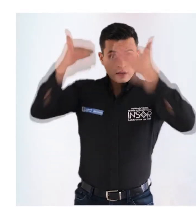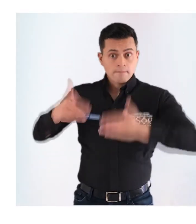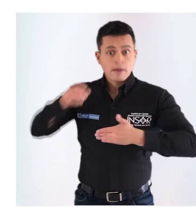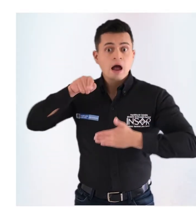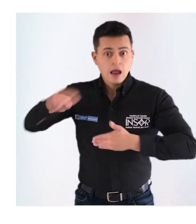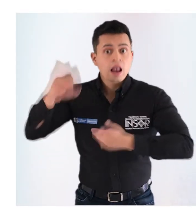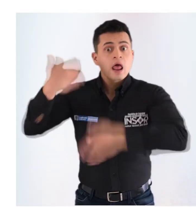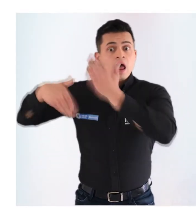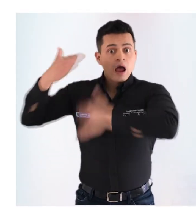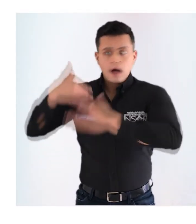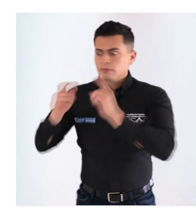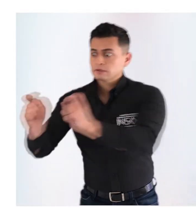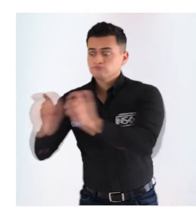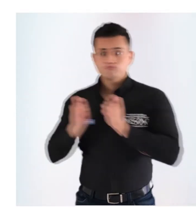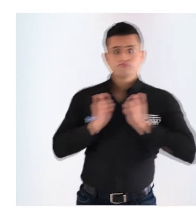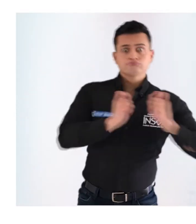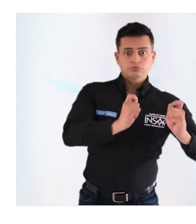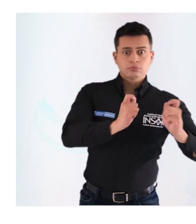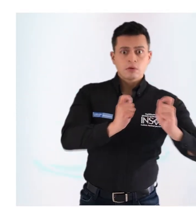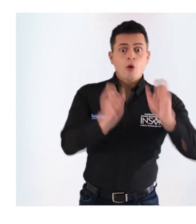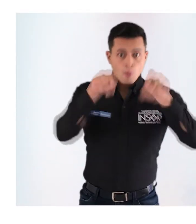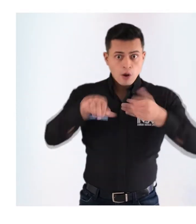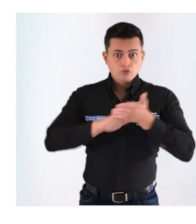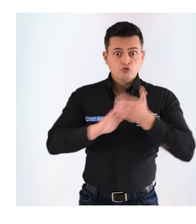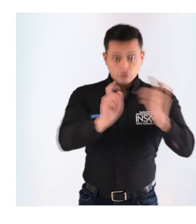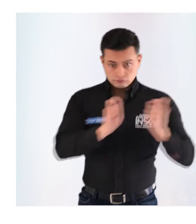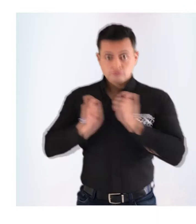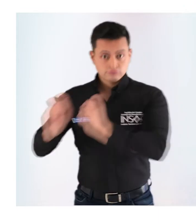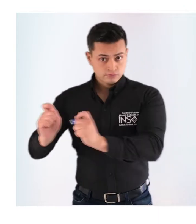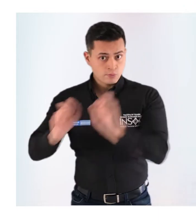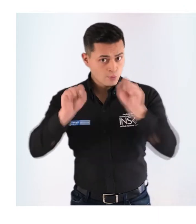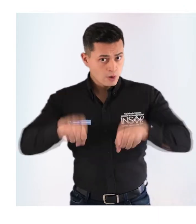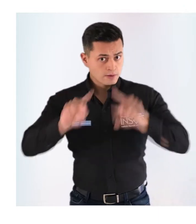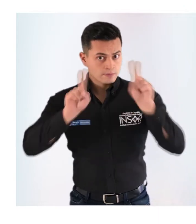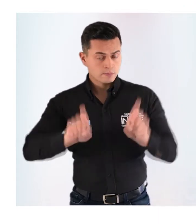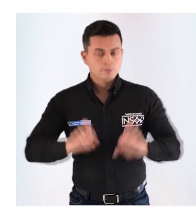posible levantar la medida de interdicción que recae sobre una persona?